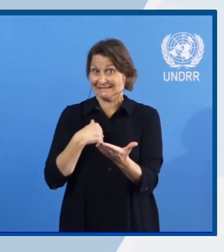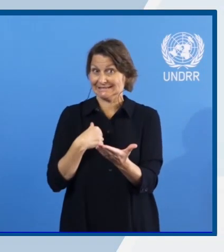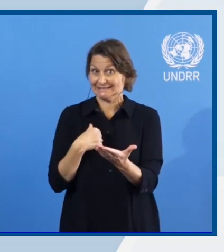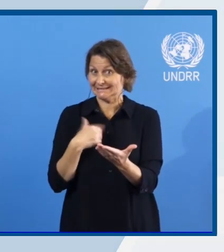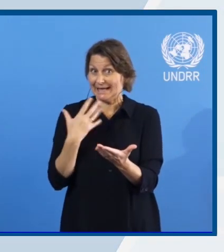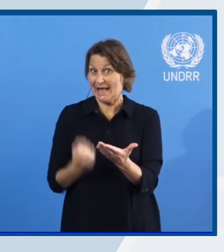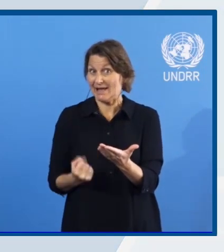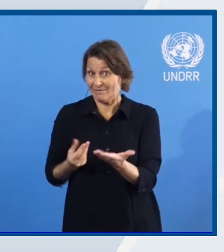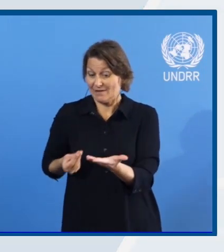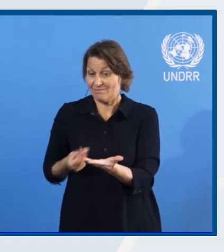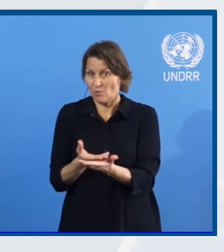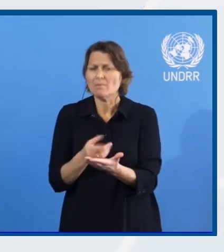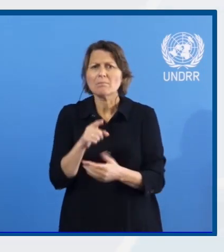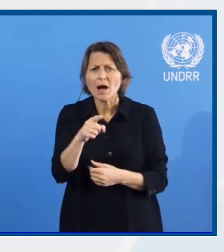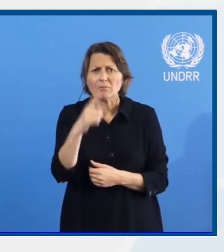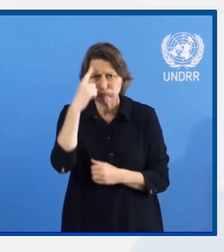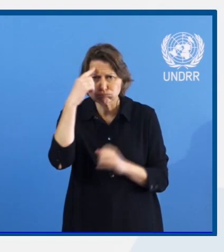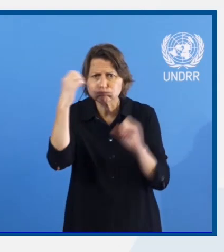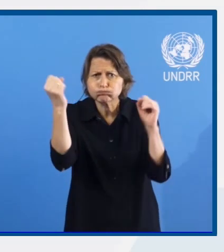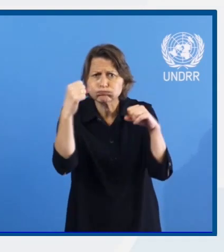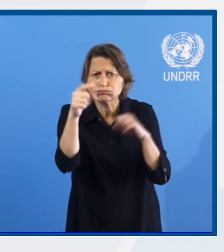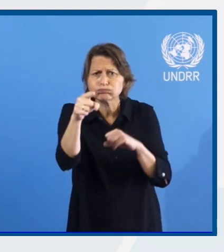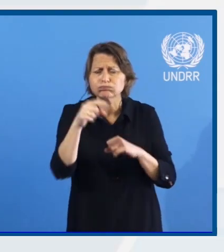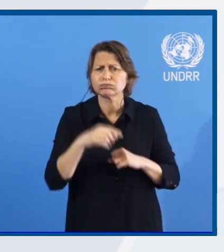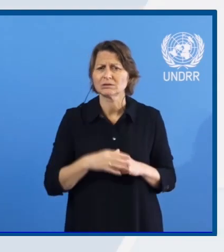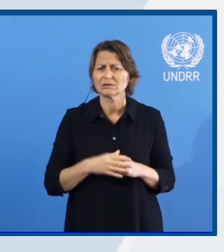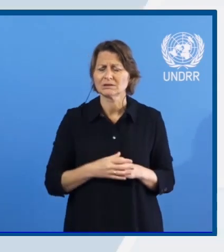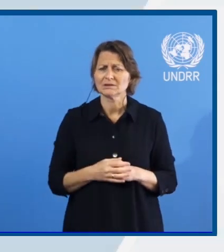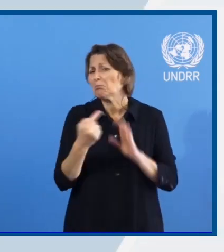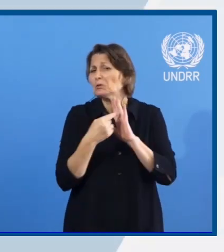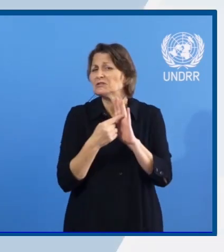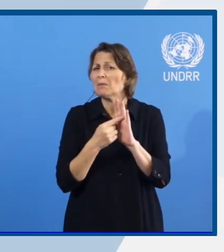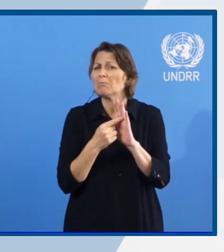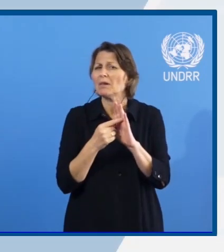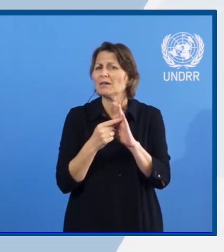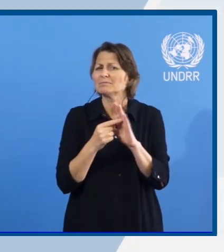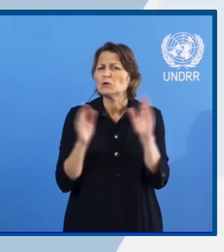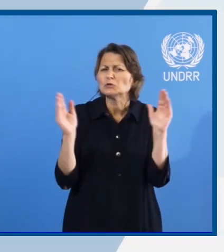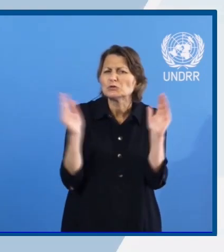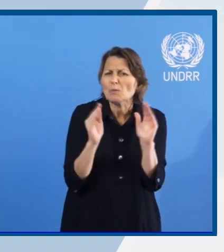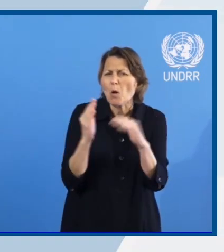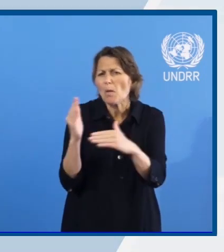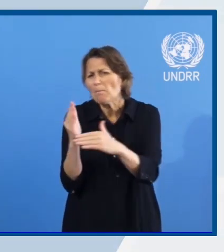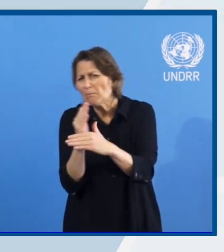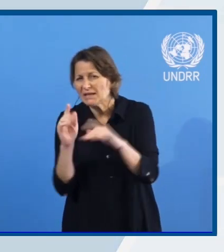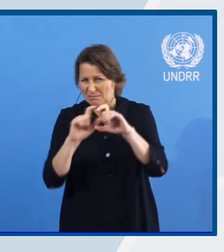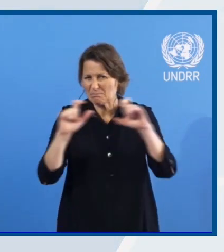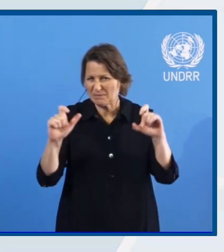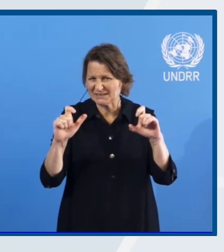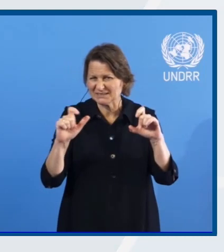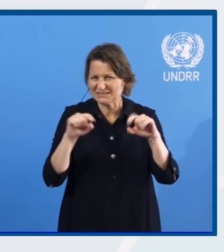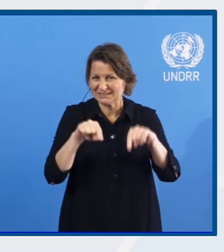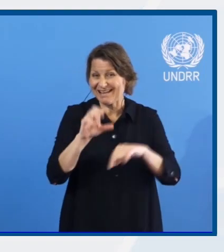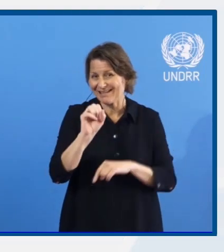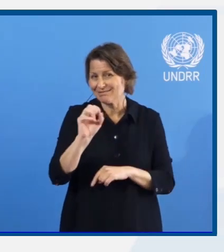Y justamente es en el sector de pequeña empresa y media donde hay ausencia de